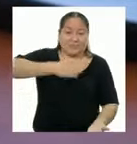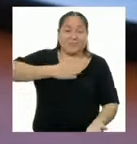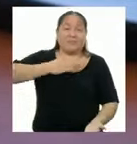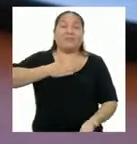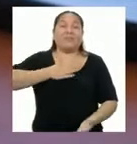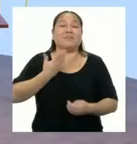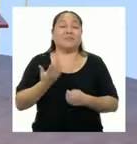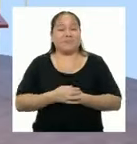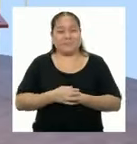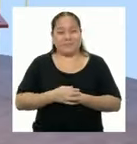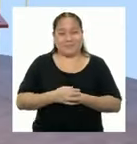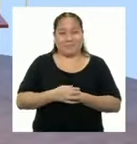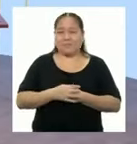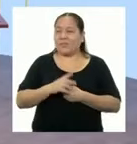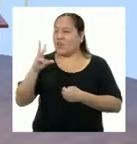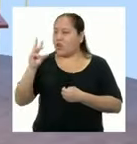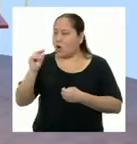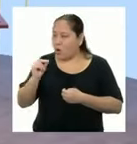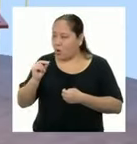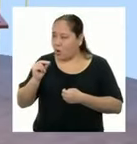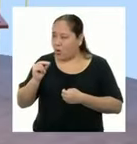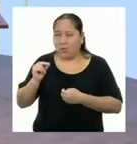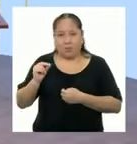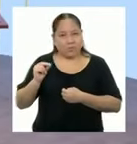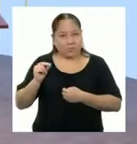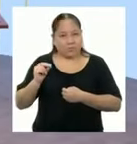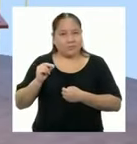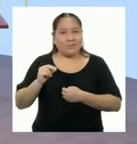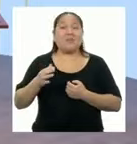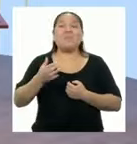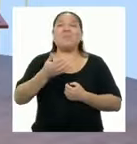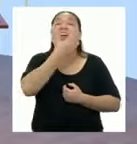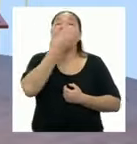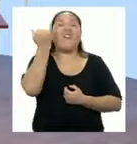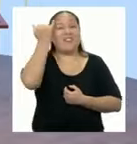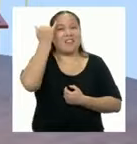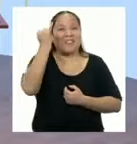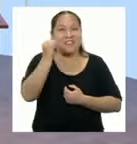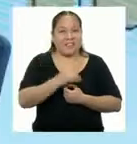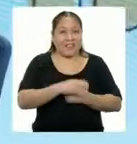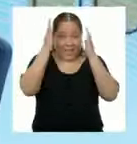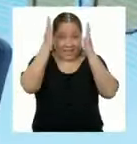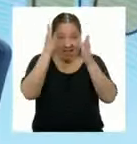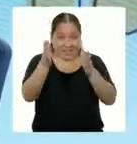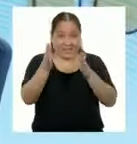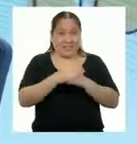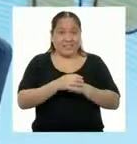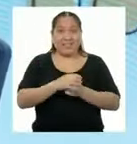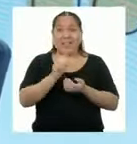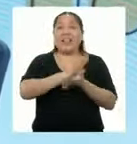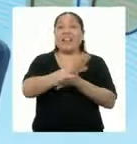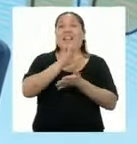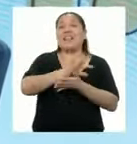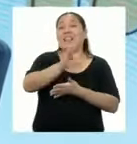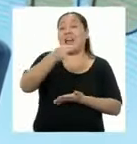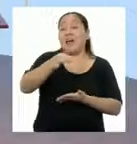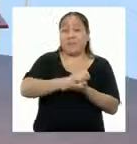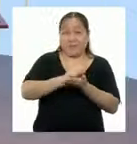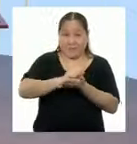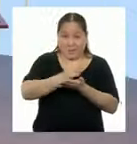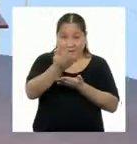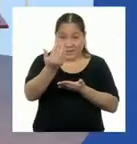¡Oh, oh, oh, oh! No, tengo una mejor idea. Atentos, lápiz y papel a la mano, por